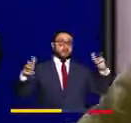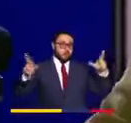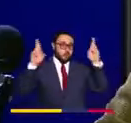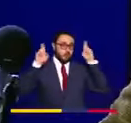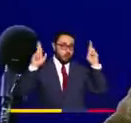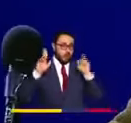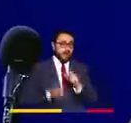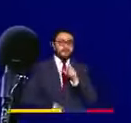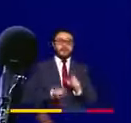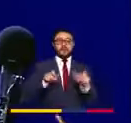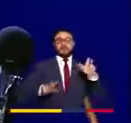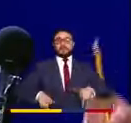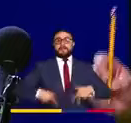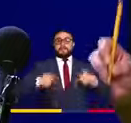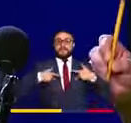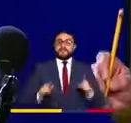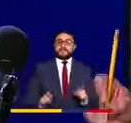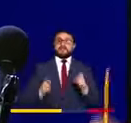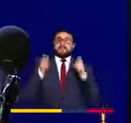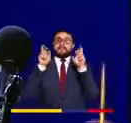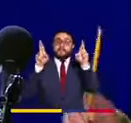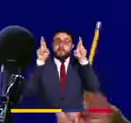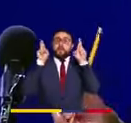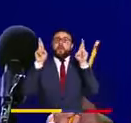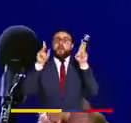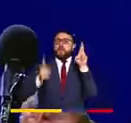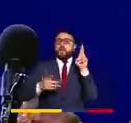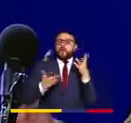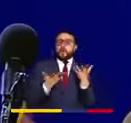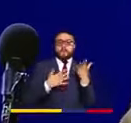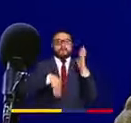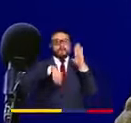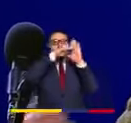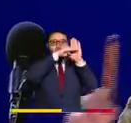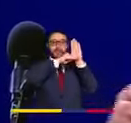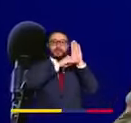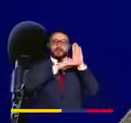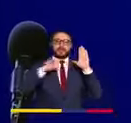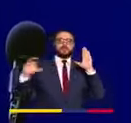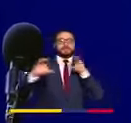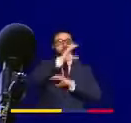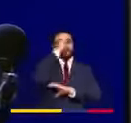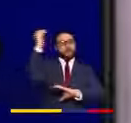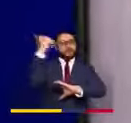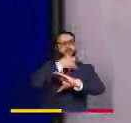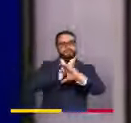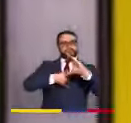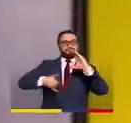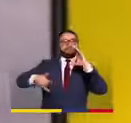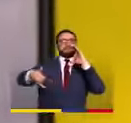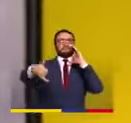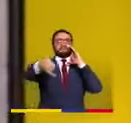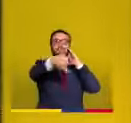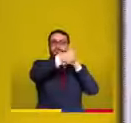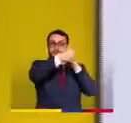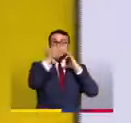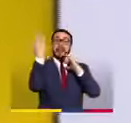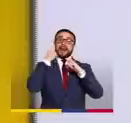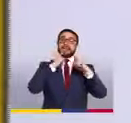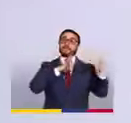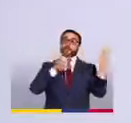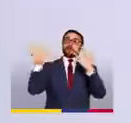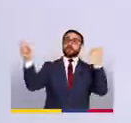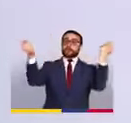haya más vida en Colombia. Es la política y una Colombia potencia mundial de la vida, lo dijimos